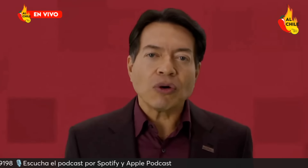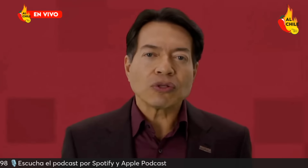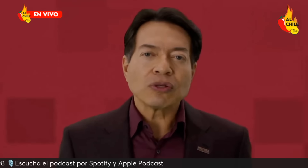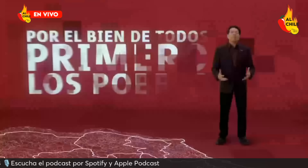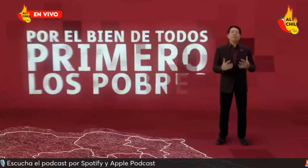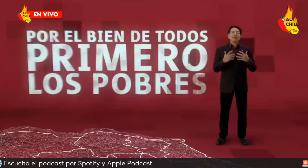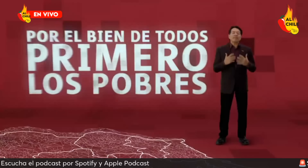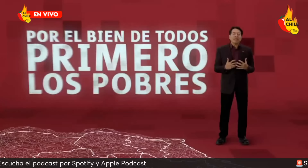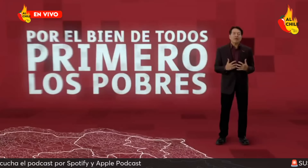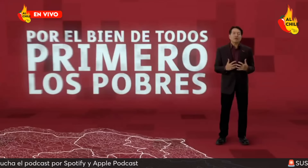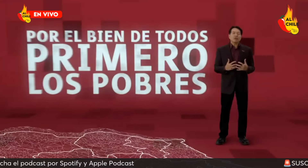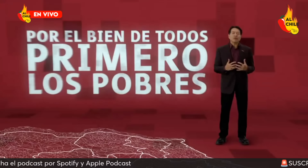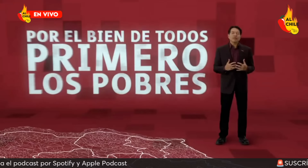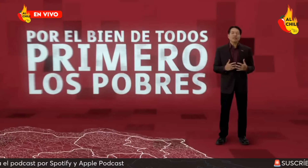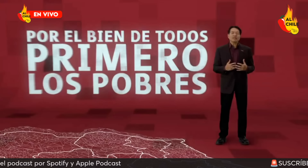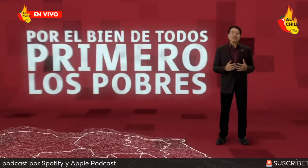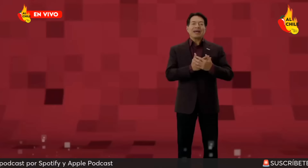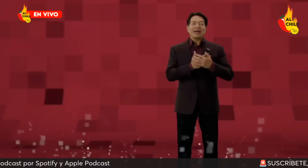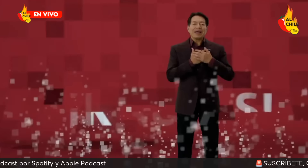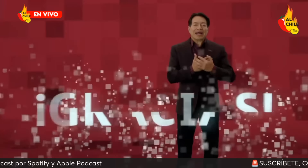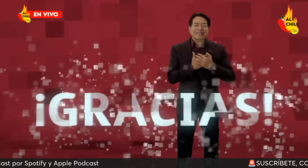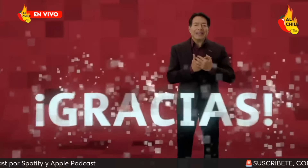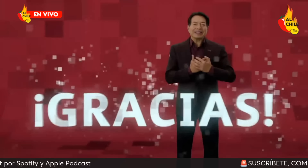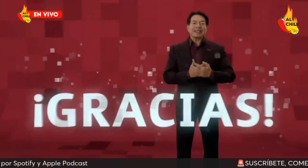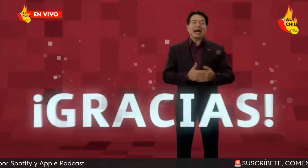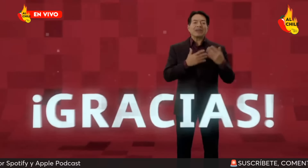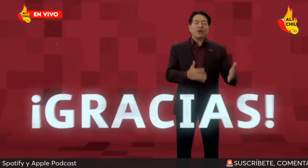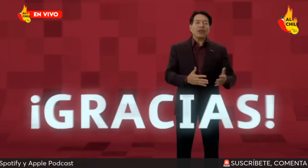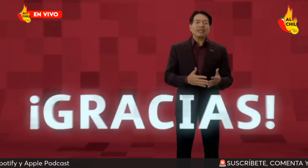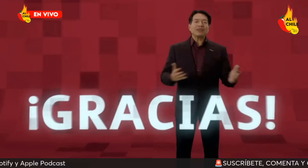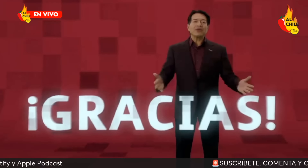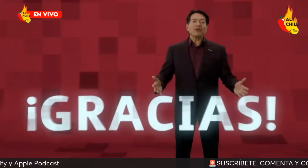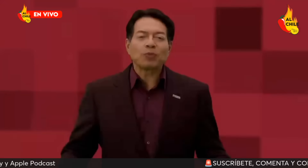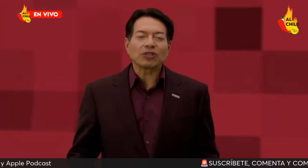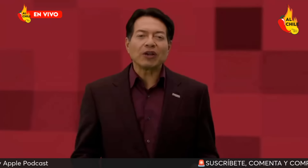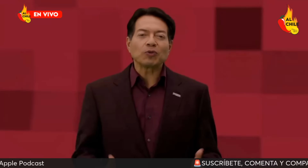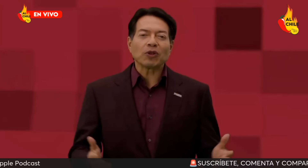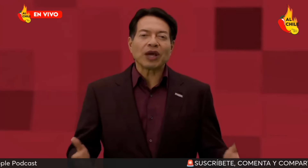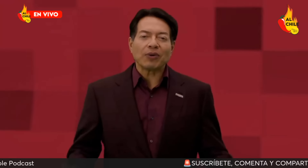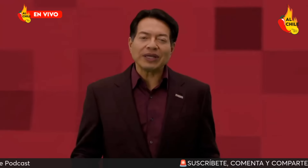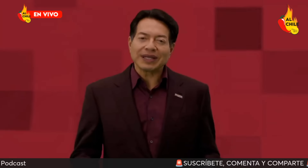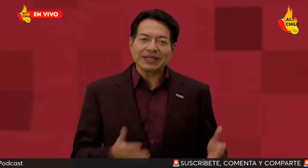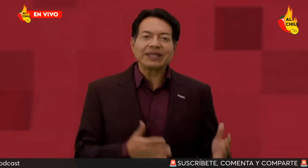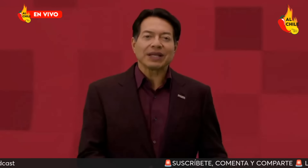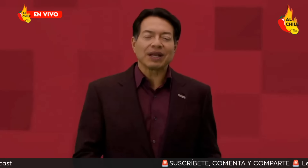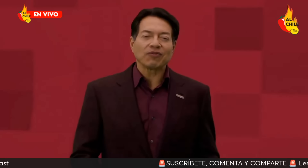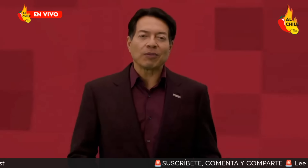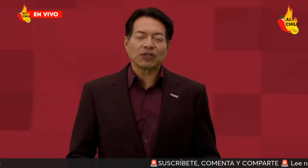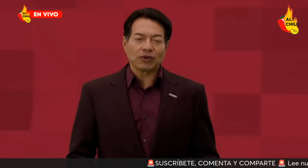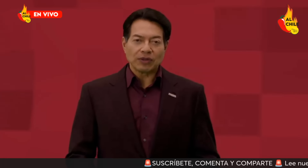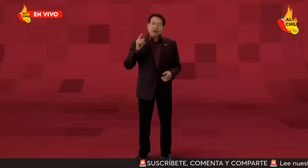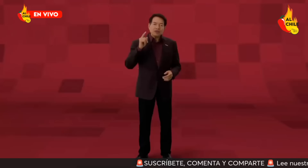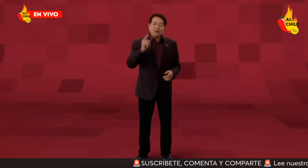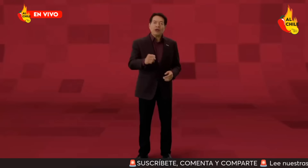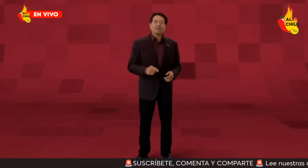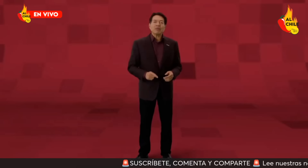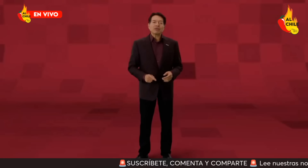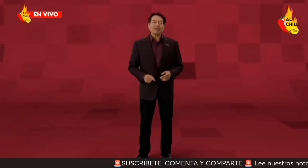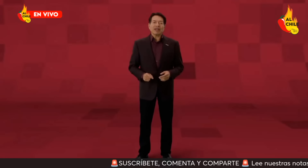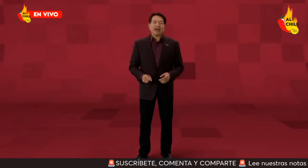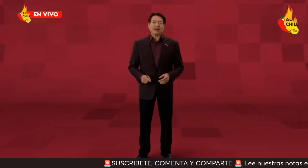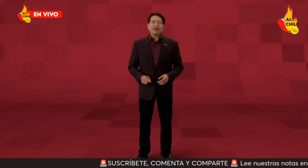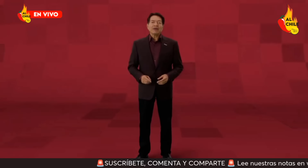bien de todos, primero los pobres. Gracias a todas y todos por ser los protagonistas de esta transformación. No